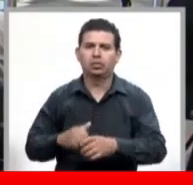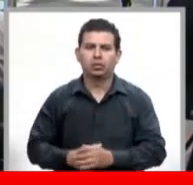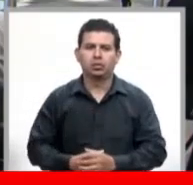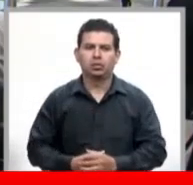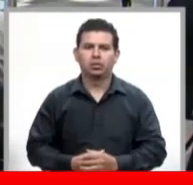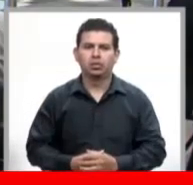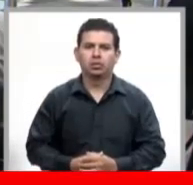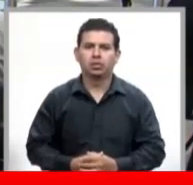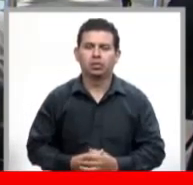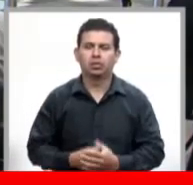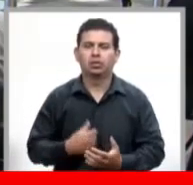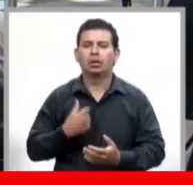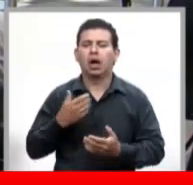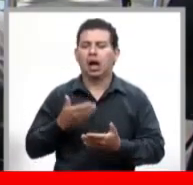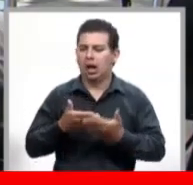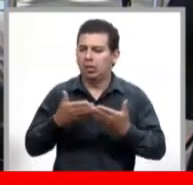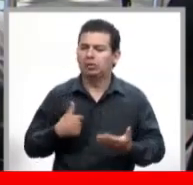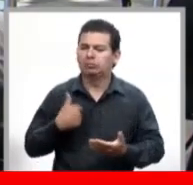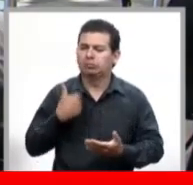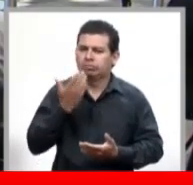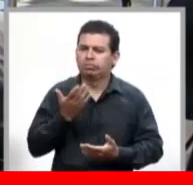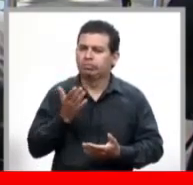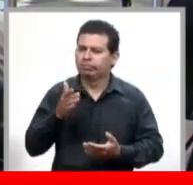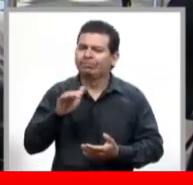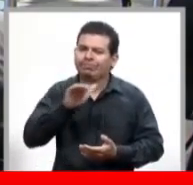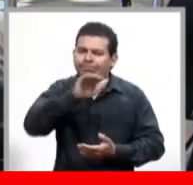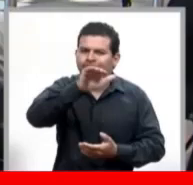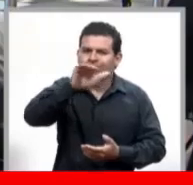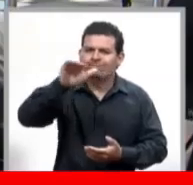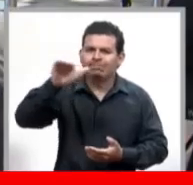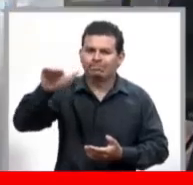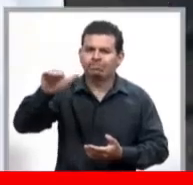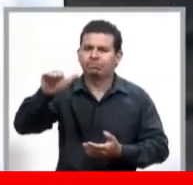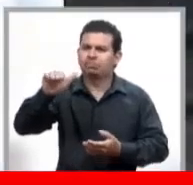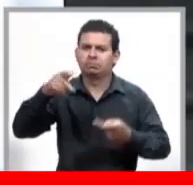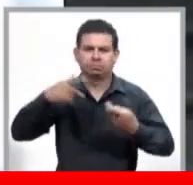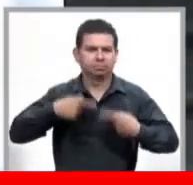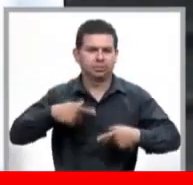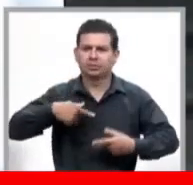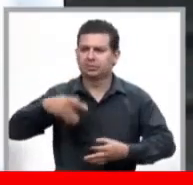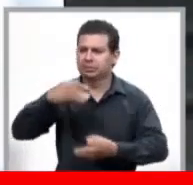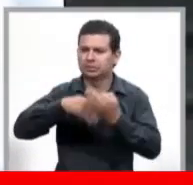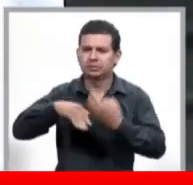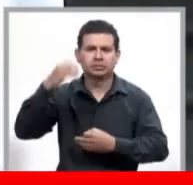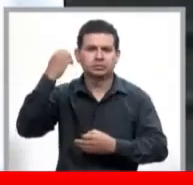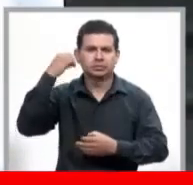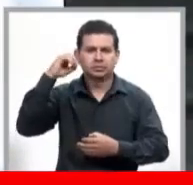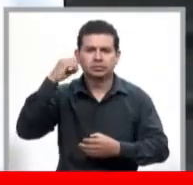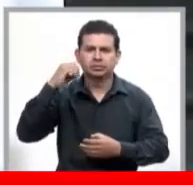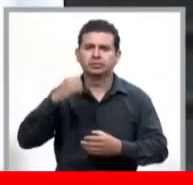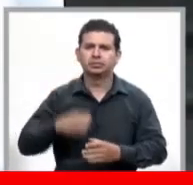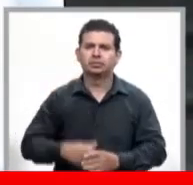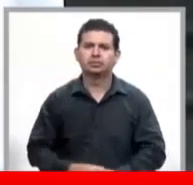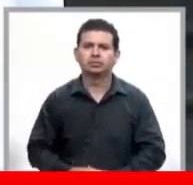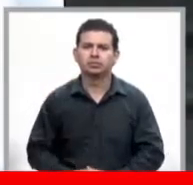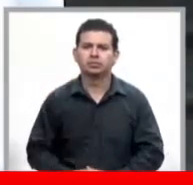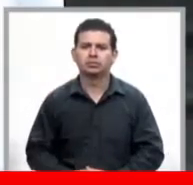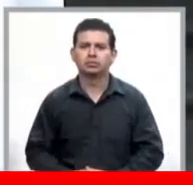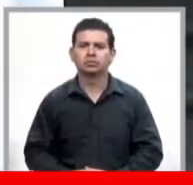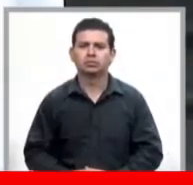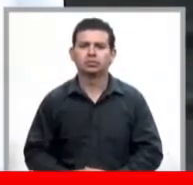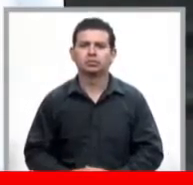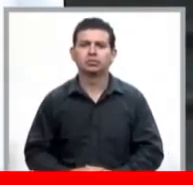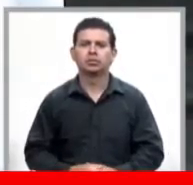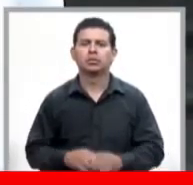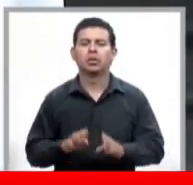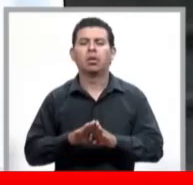quiero pedirle a toda la sociedad oaxaqueña que no pensemos en lo